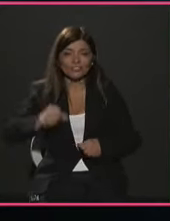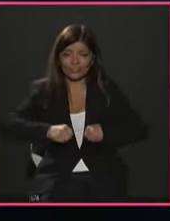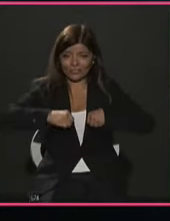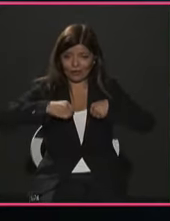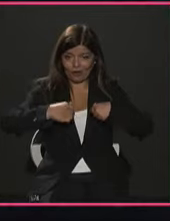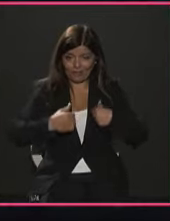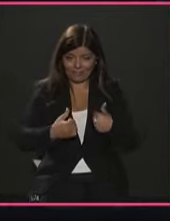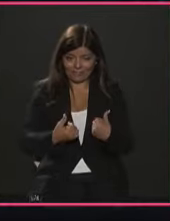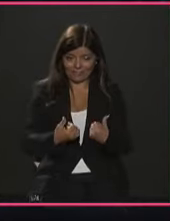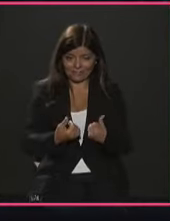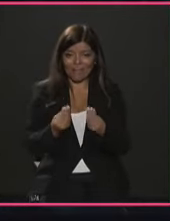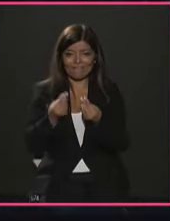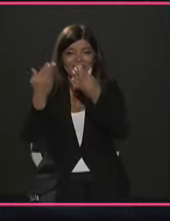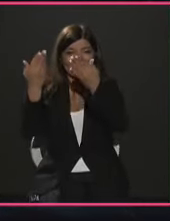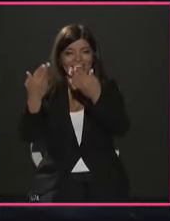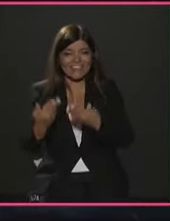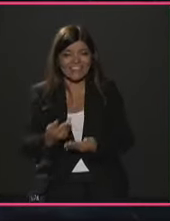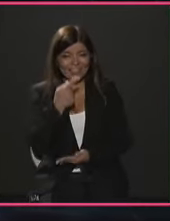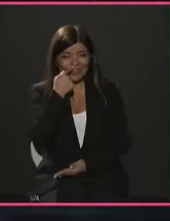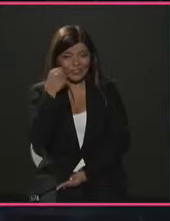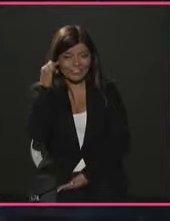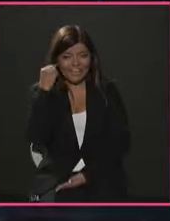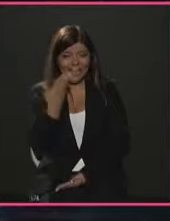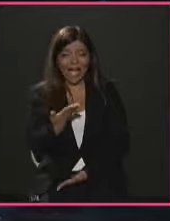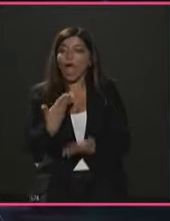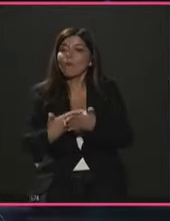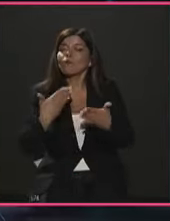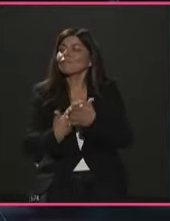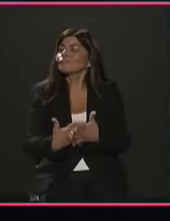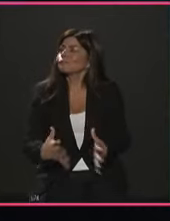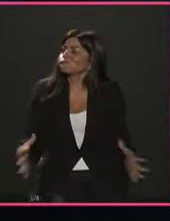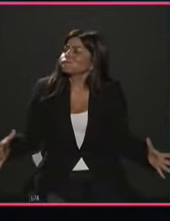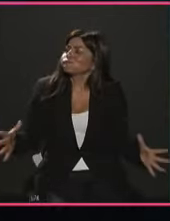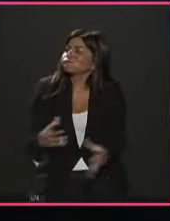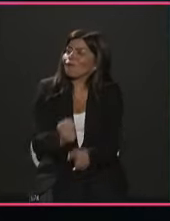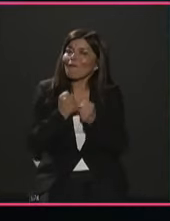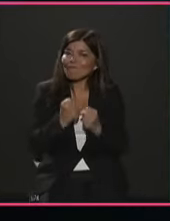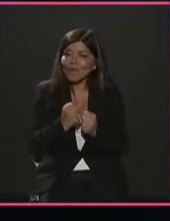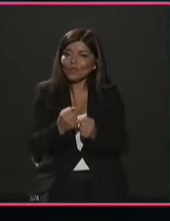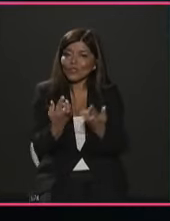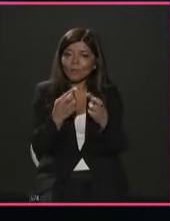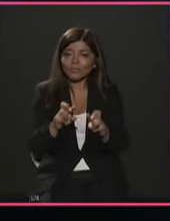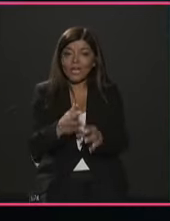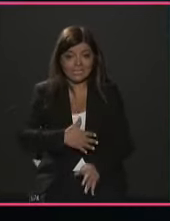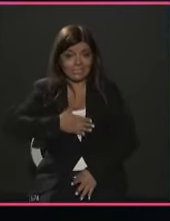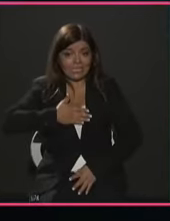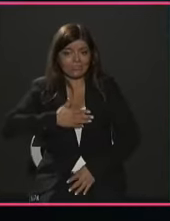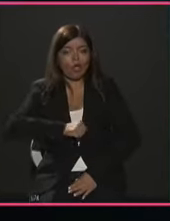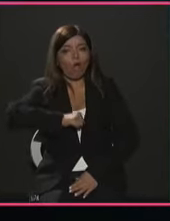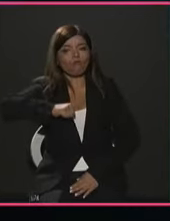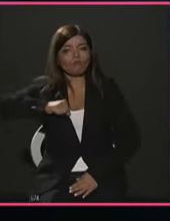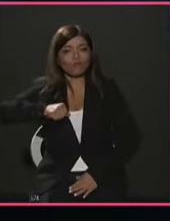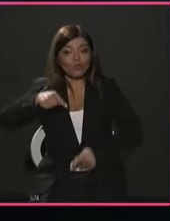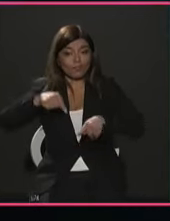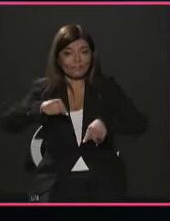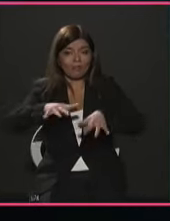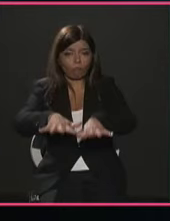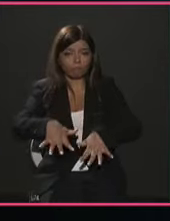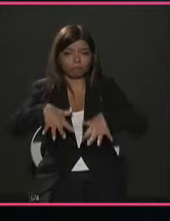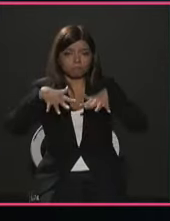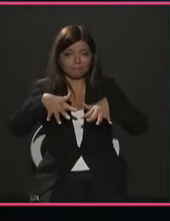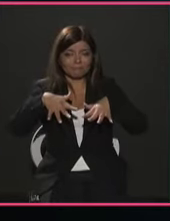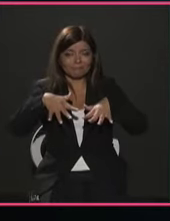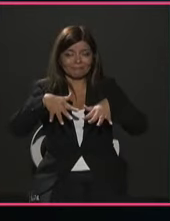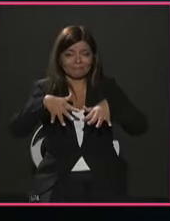jóvenes bienvenidos y bienvenidas aprovechemos al máximo esta oportunidad y sintámonos orgullosos de este espacio